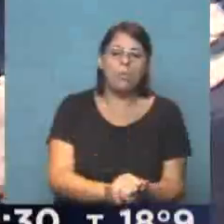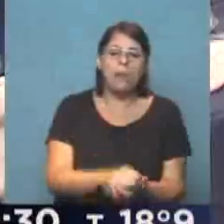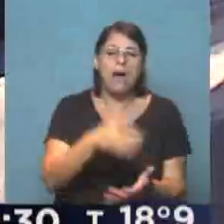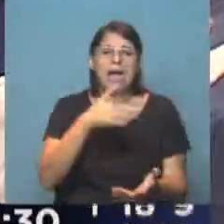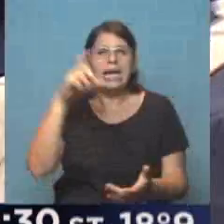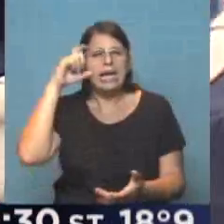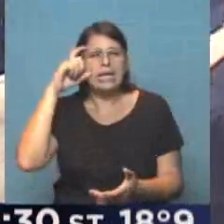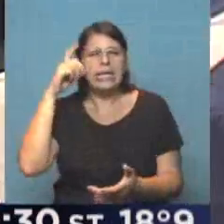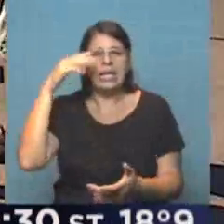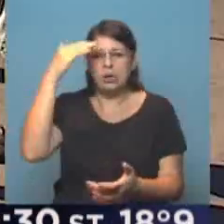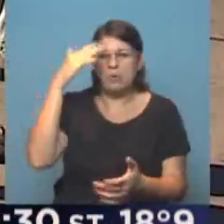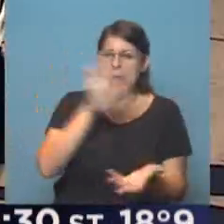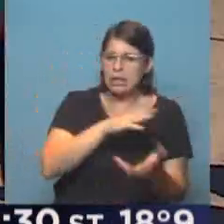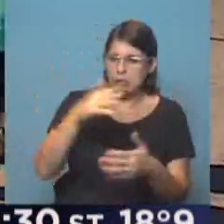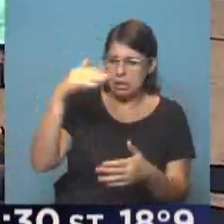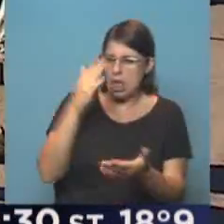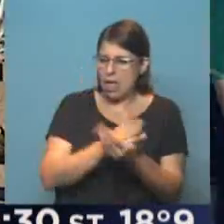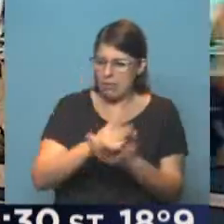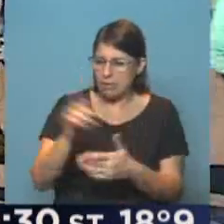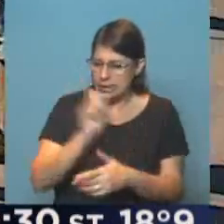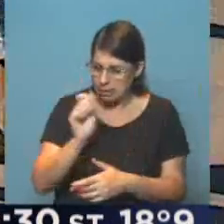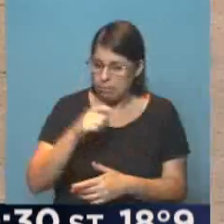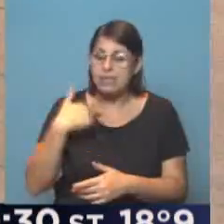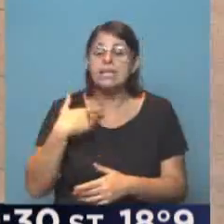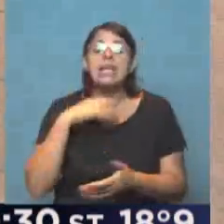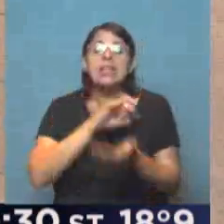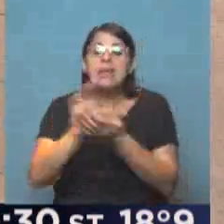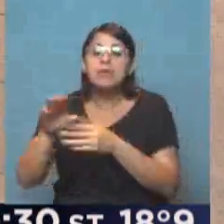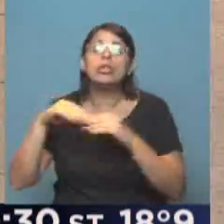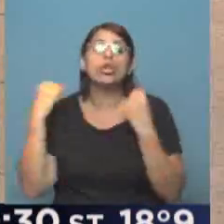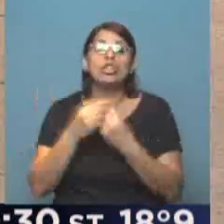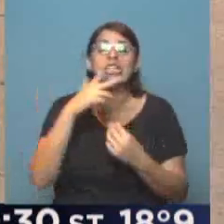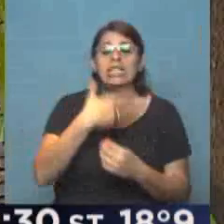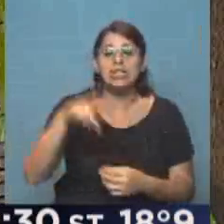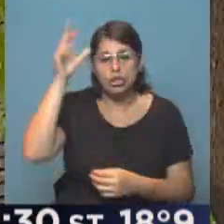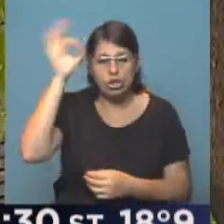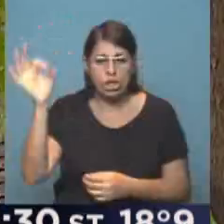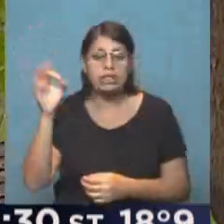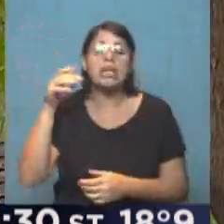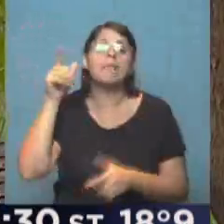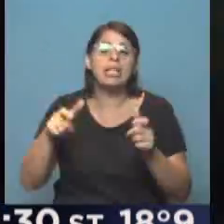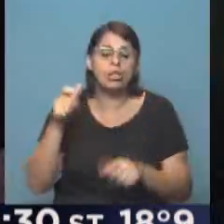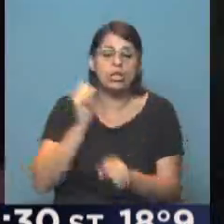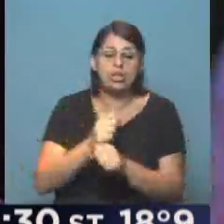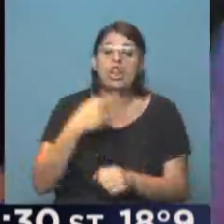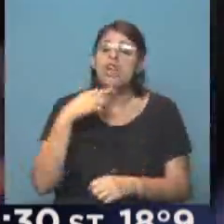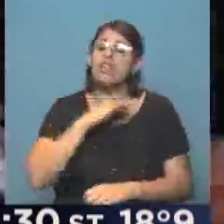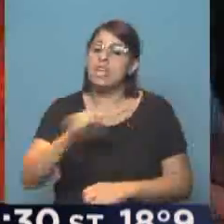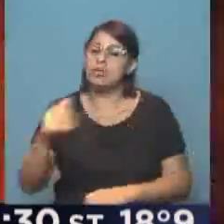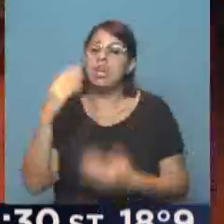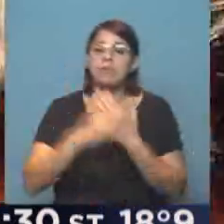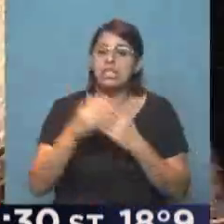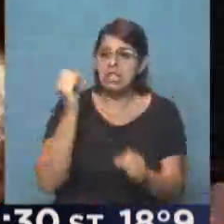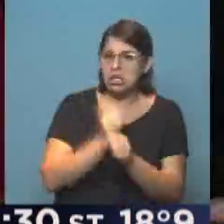de enero contra el despido de 380 trabajadores, quienes denunciaron que el Ministerio de Trabajo